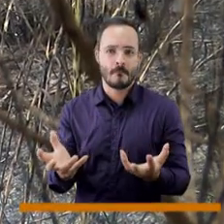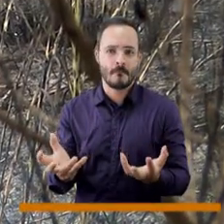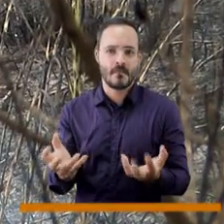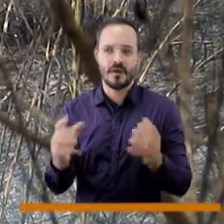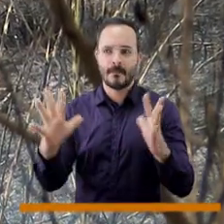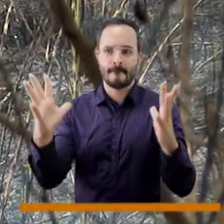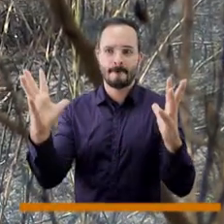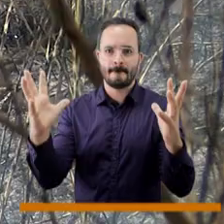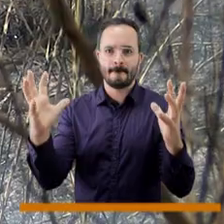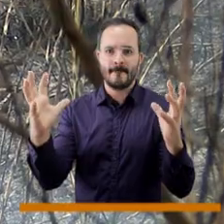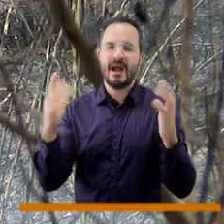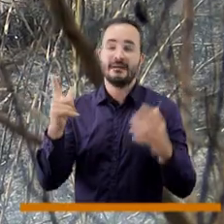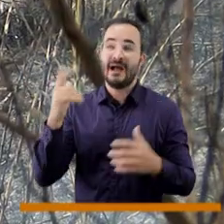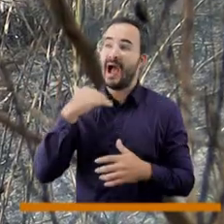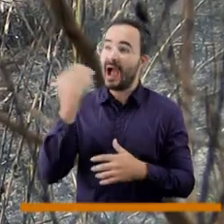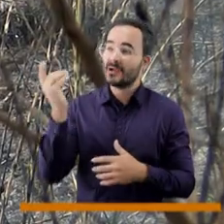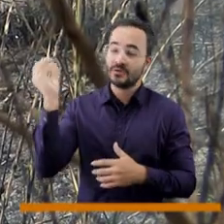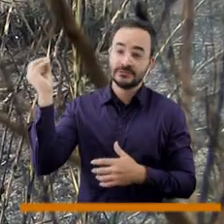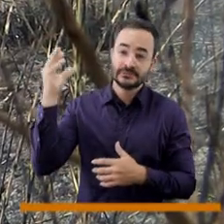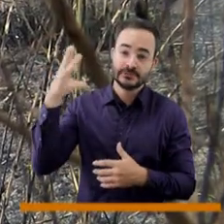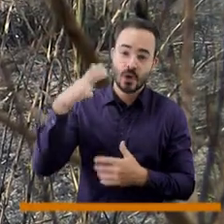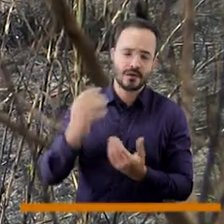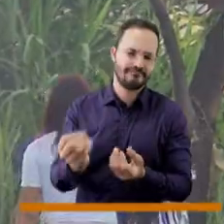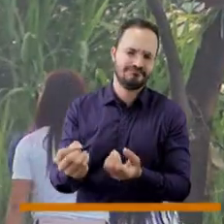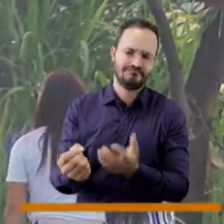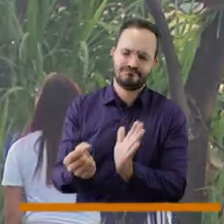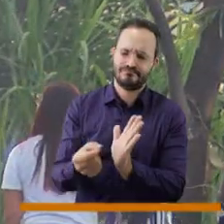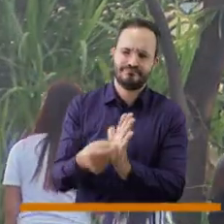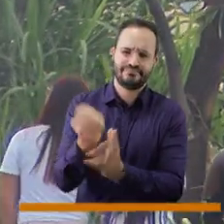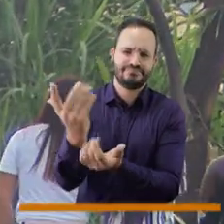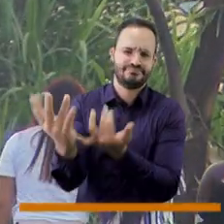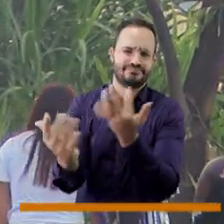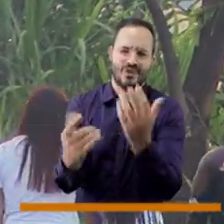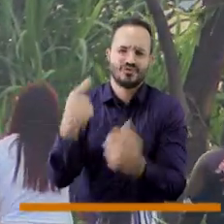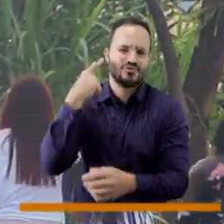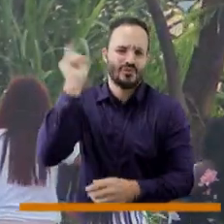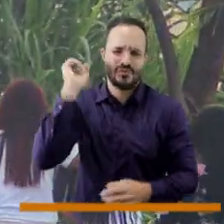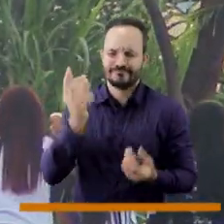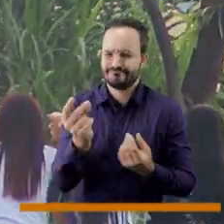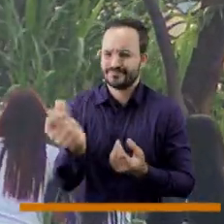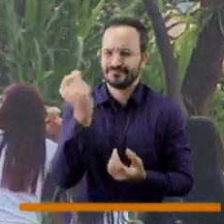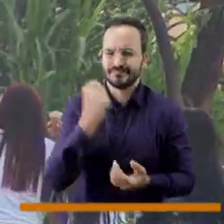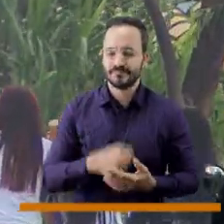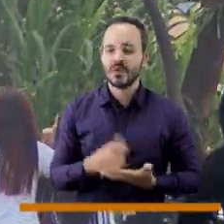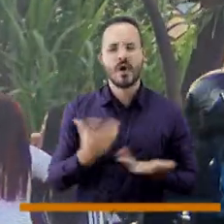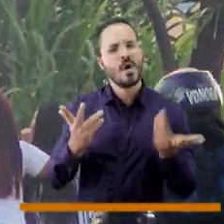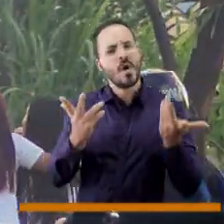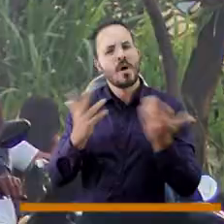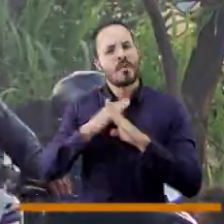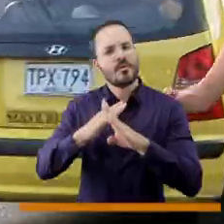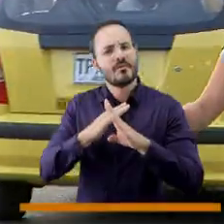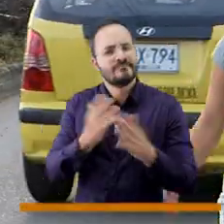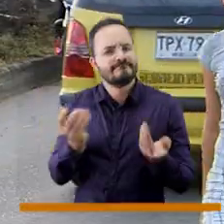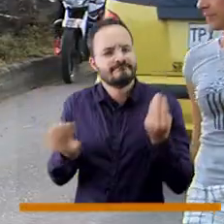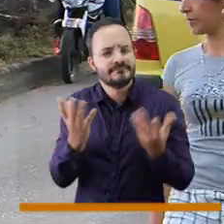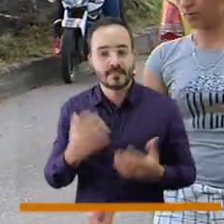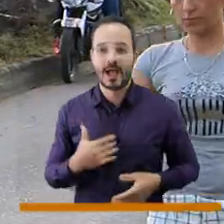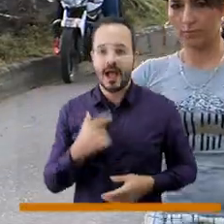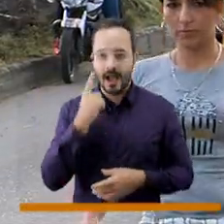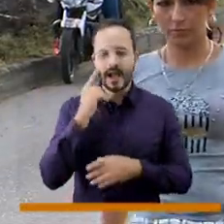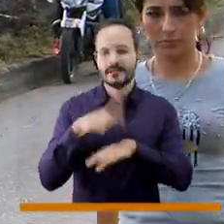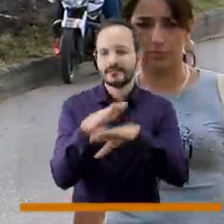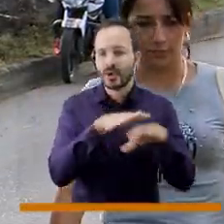y con mayor frecuencia. Cabo Uribe, cuéntenos cómo podemos prevenir estos incendios forestales. Es importante que la